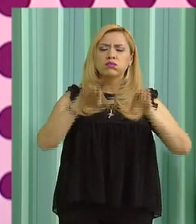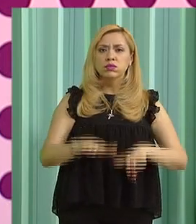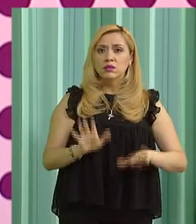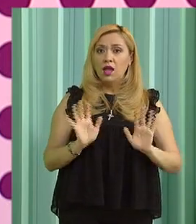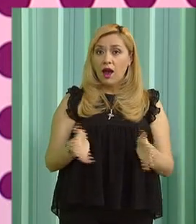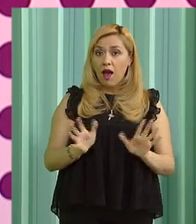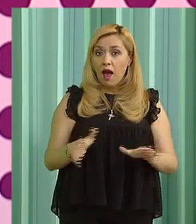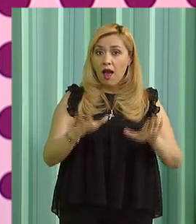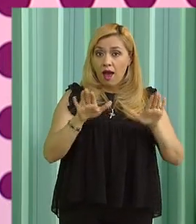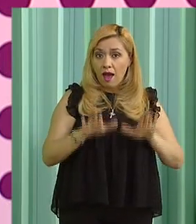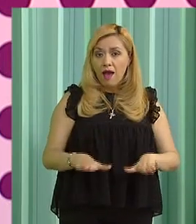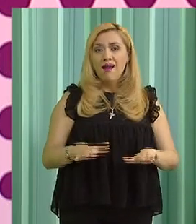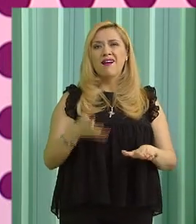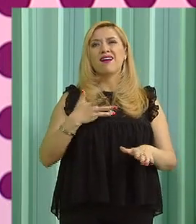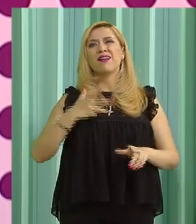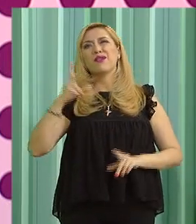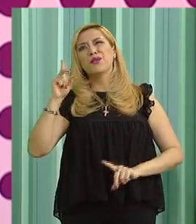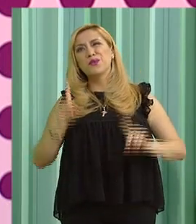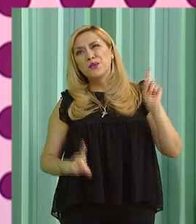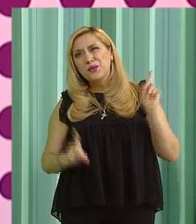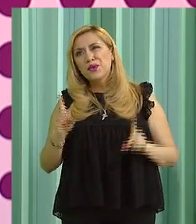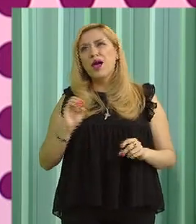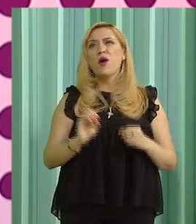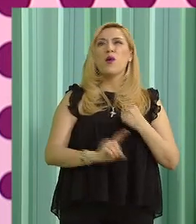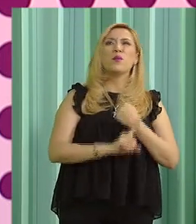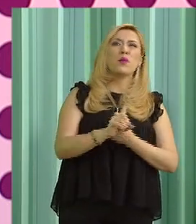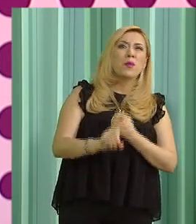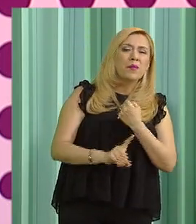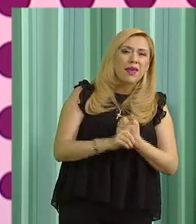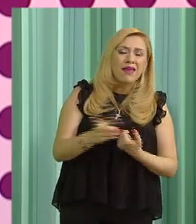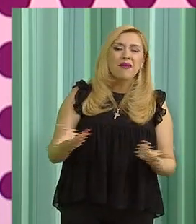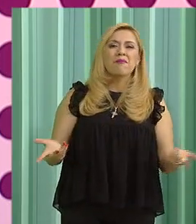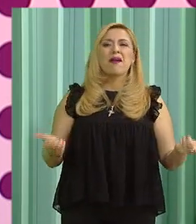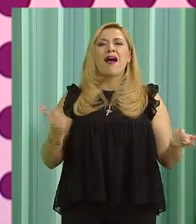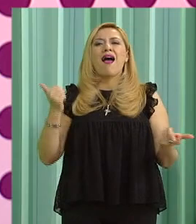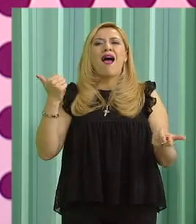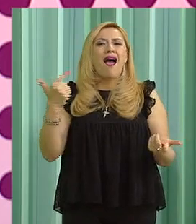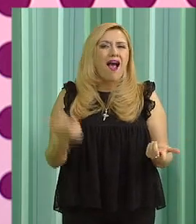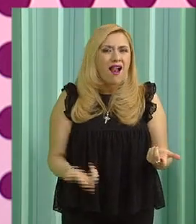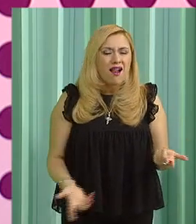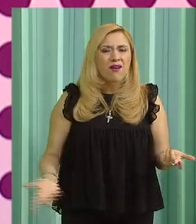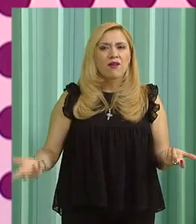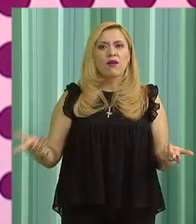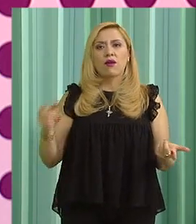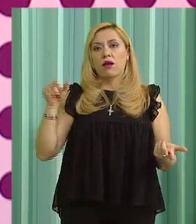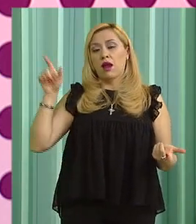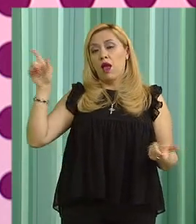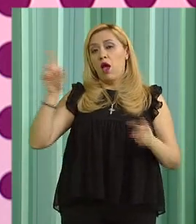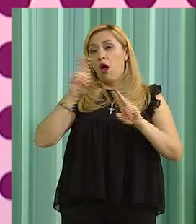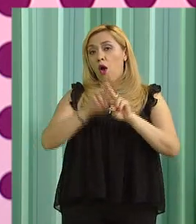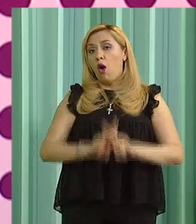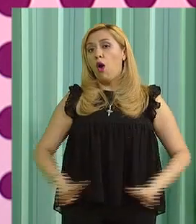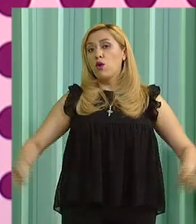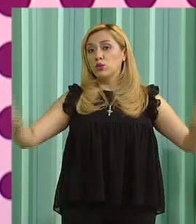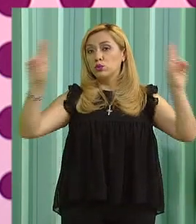tienen alguna duda en específico, algún problema muy particular. Como la Agencia de Naciones Unidas es, digamos,